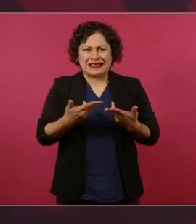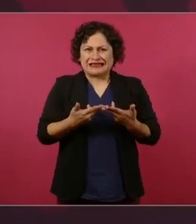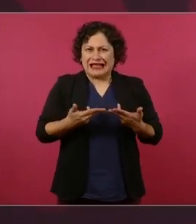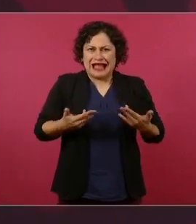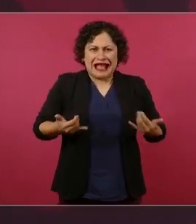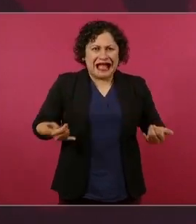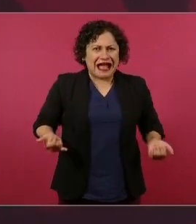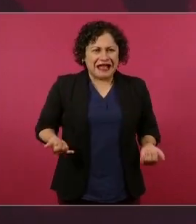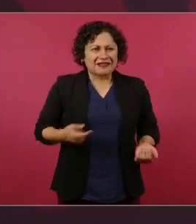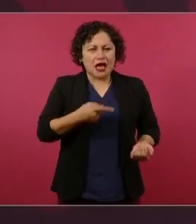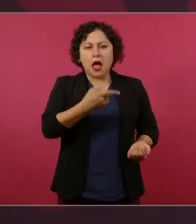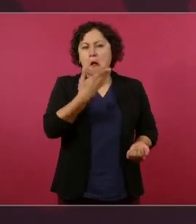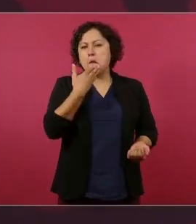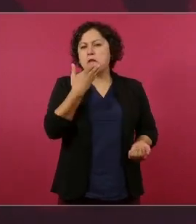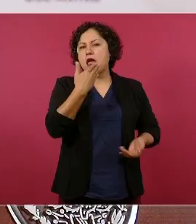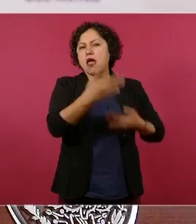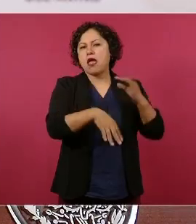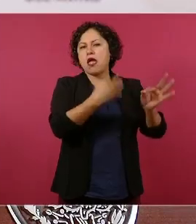convenía actuar así.